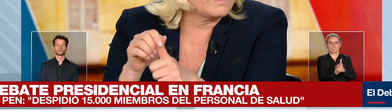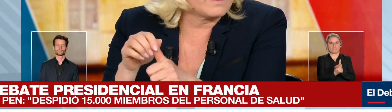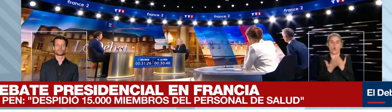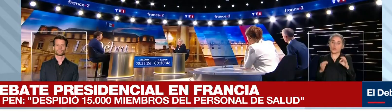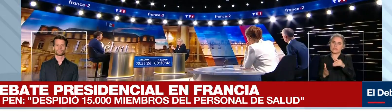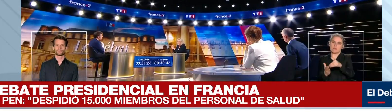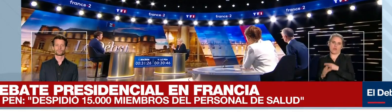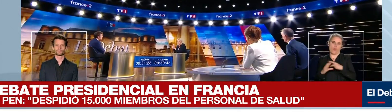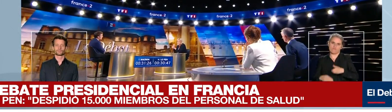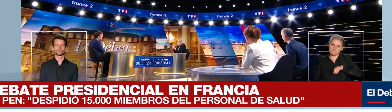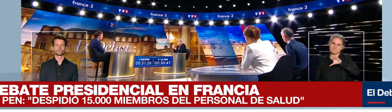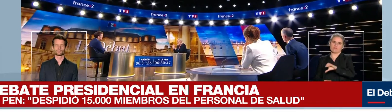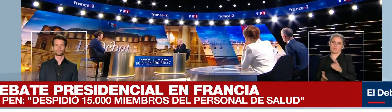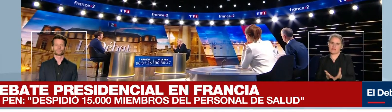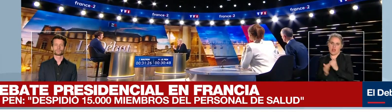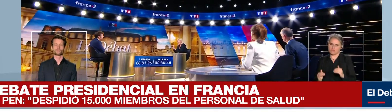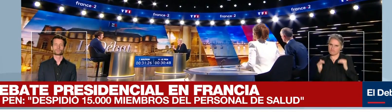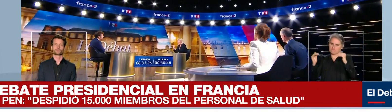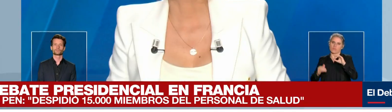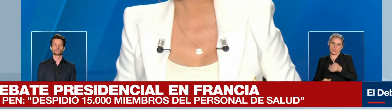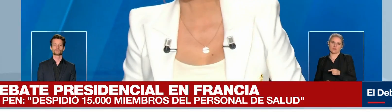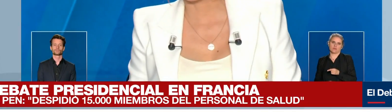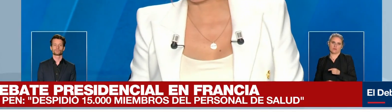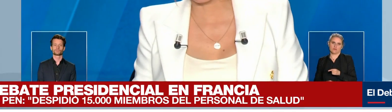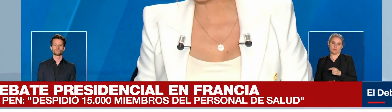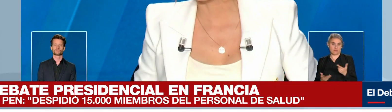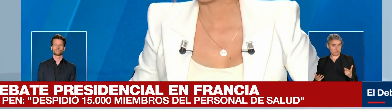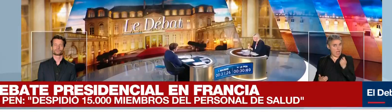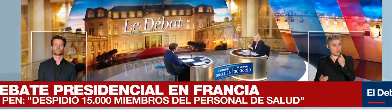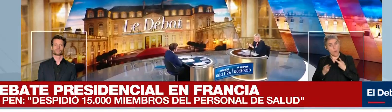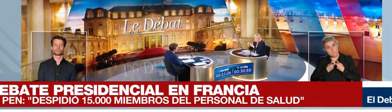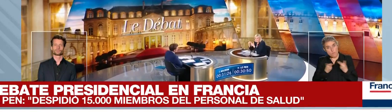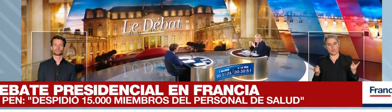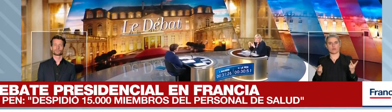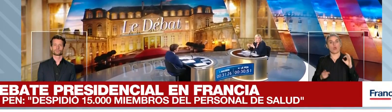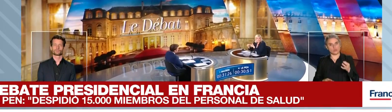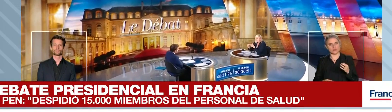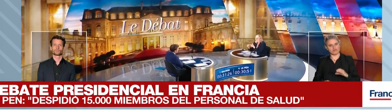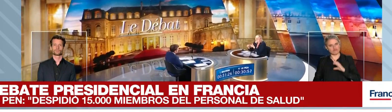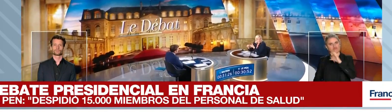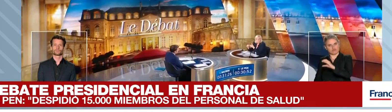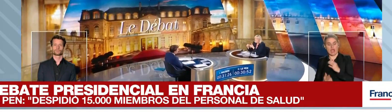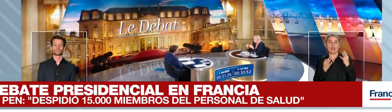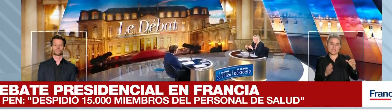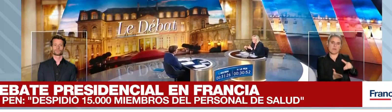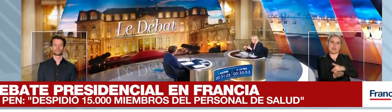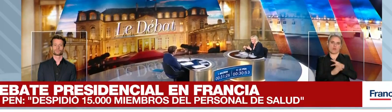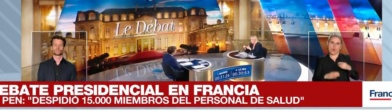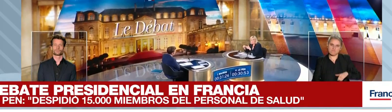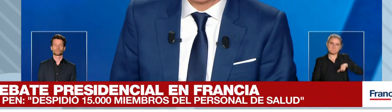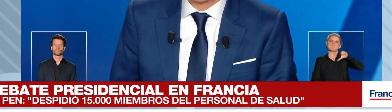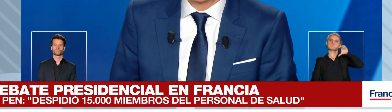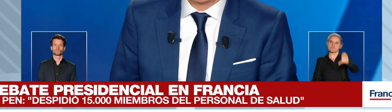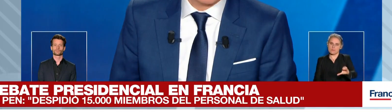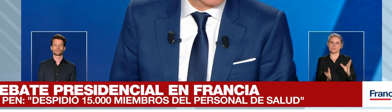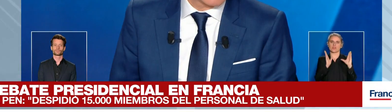una respuesta inmediata. Entonces, 10.000 millones para la revalorización salarial, que serán dineros públicos, si lo digo, y 10.000 millones